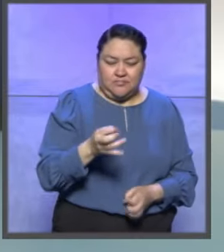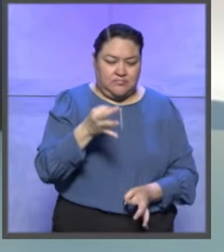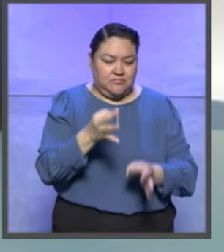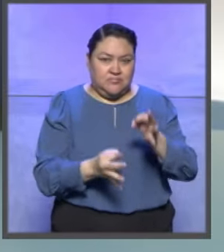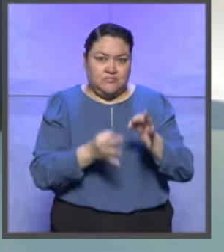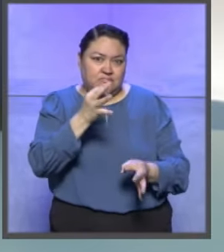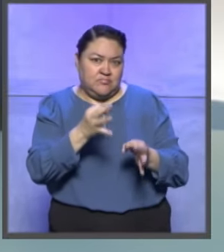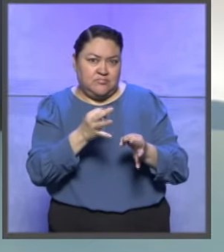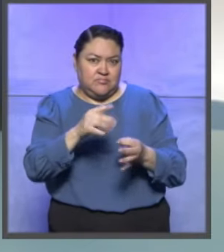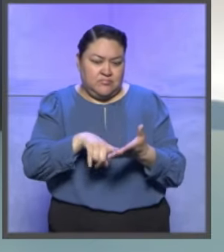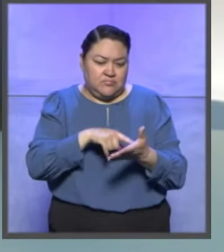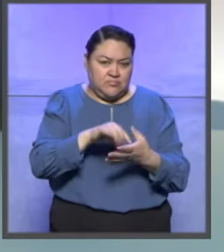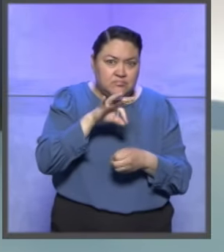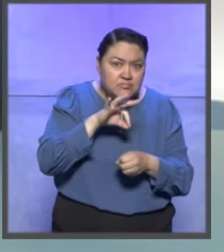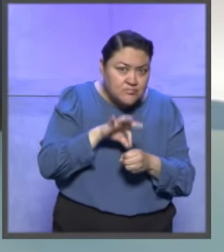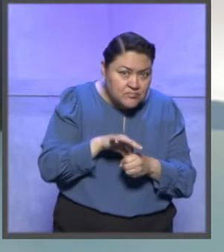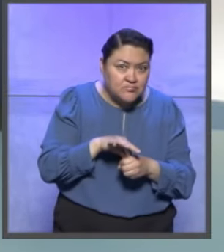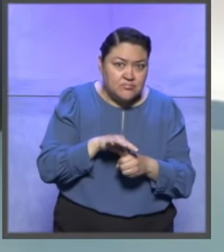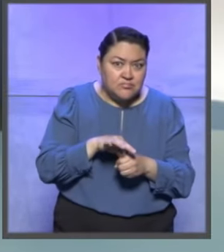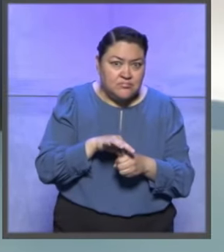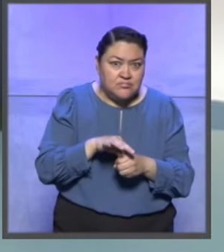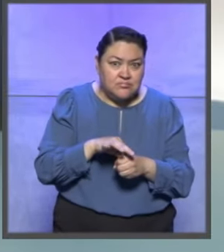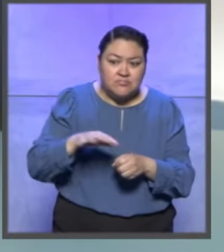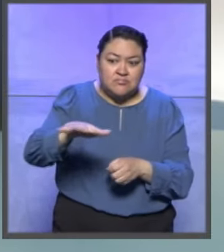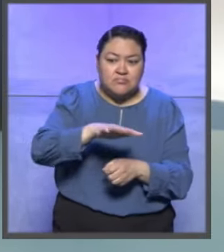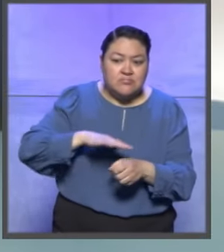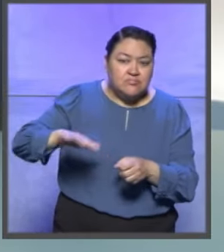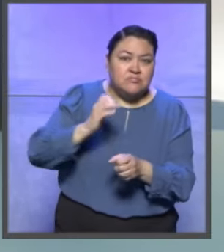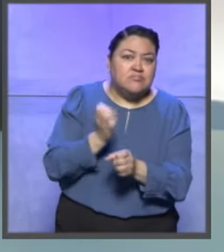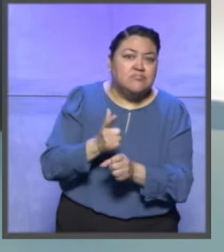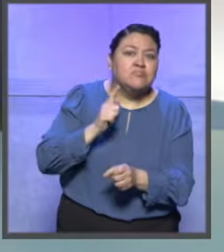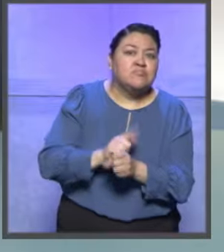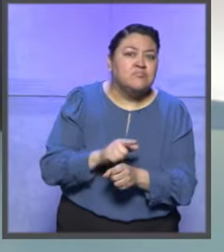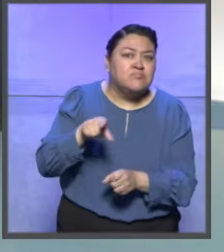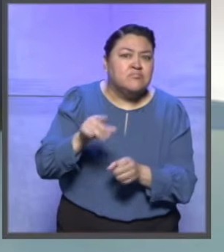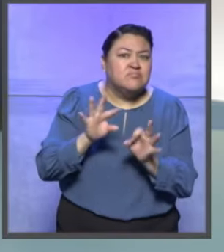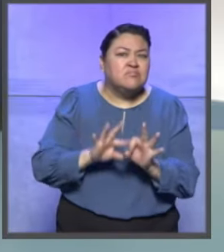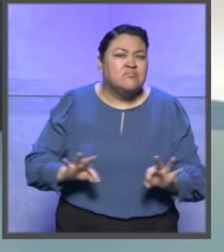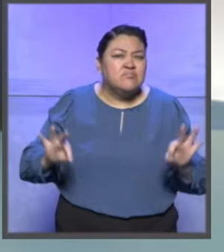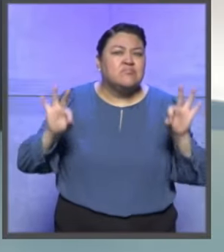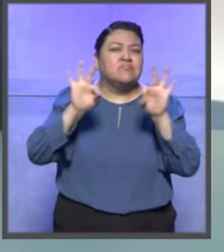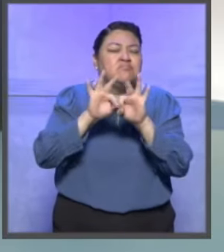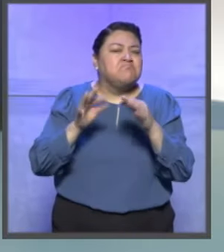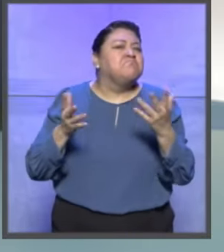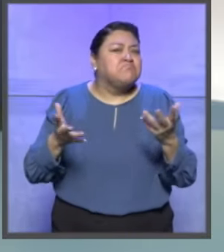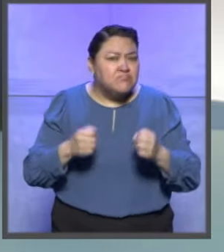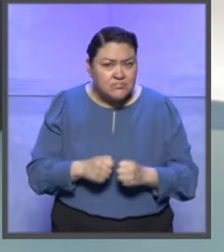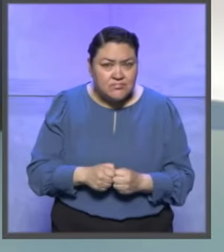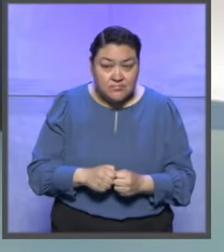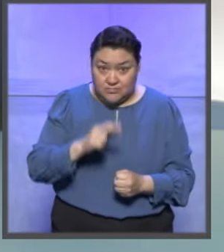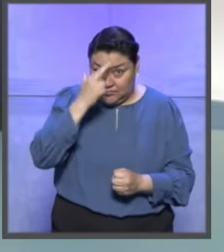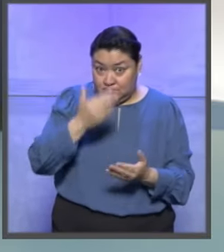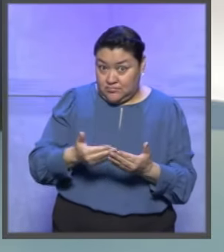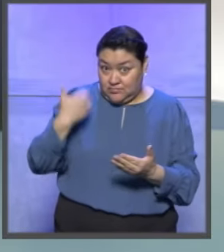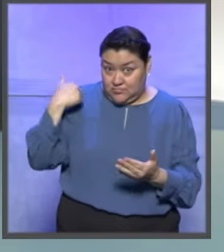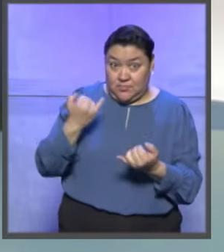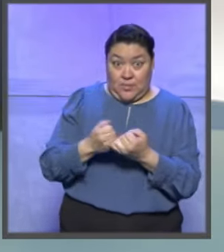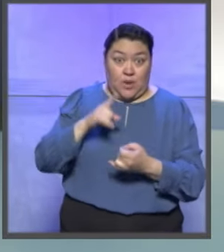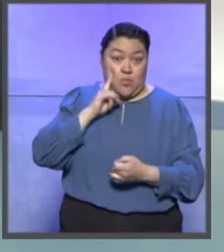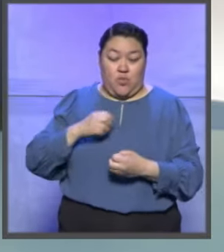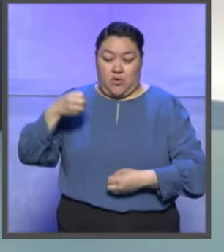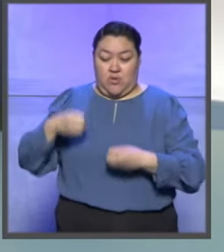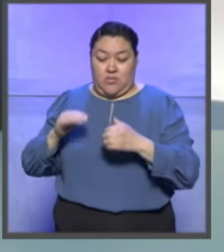Angélica Sandoval y le pregunto, la justicia electoral desde lo local, ¿qué importancia tiene?